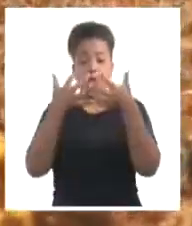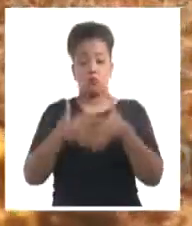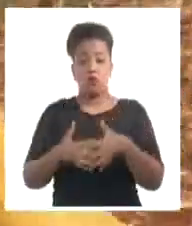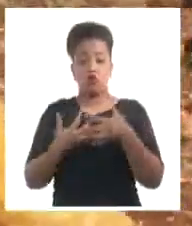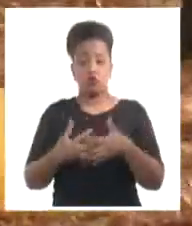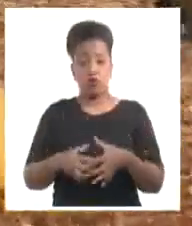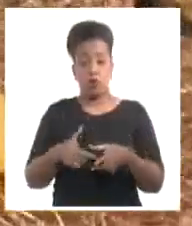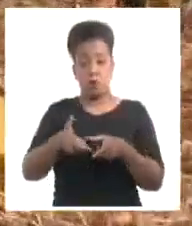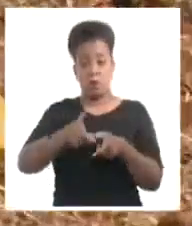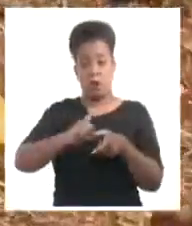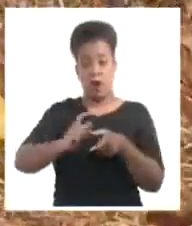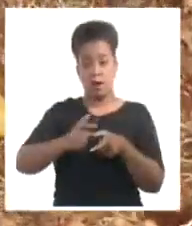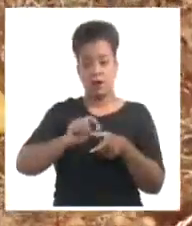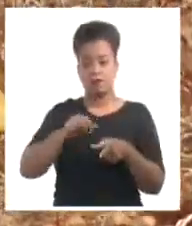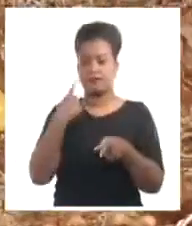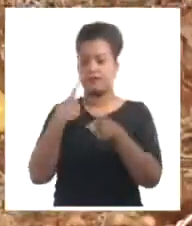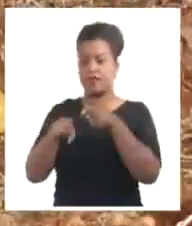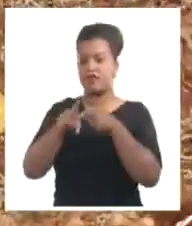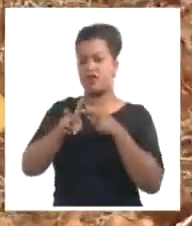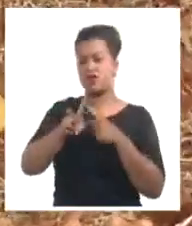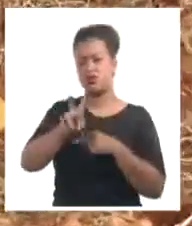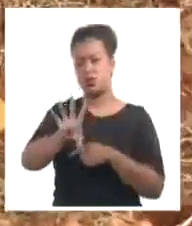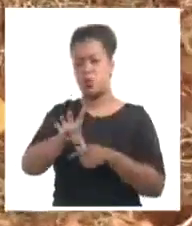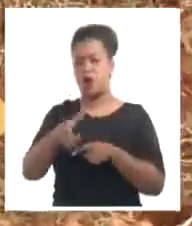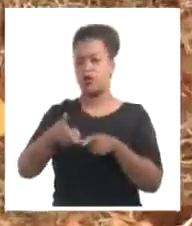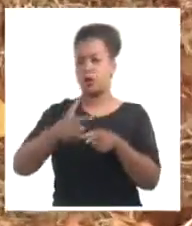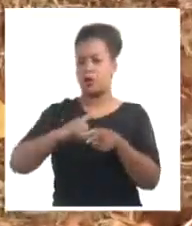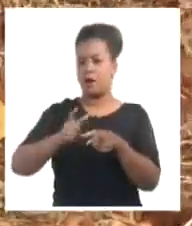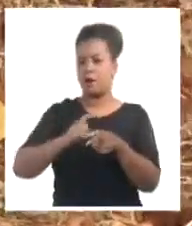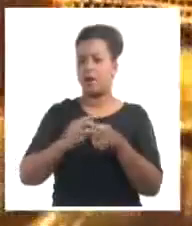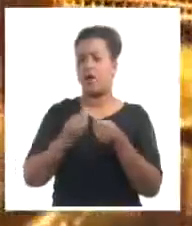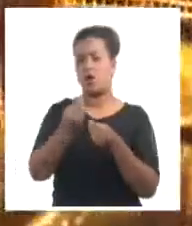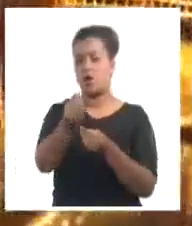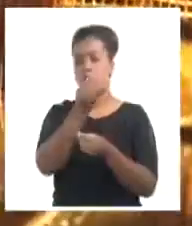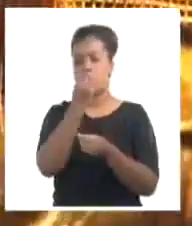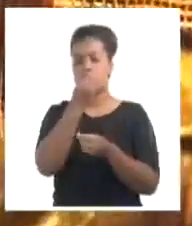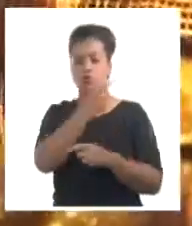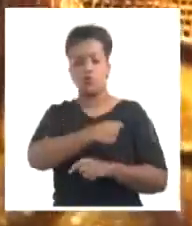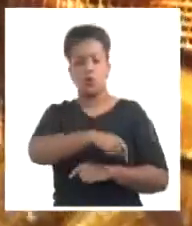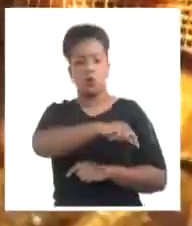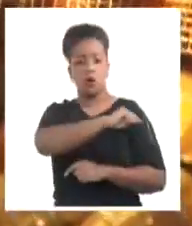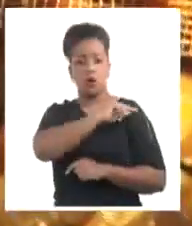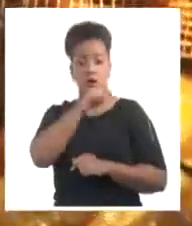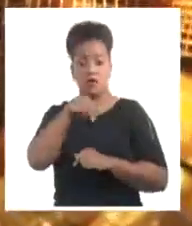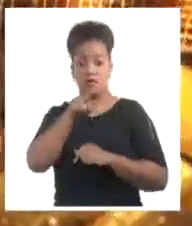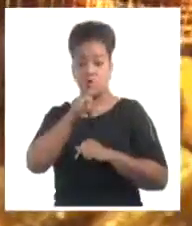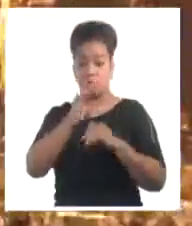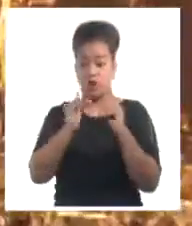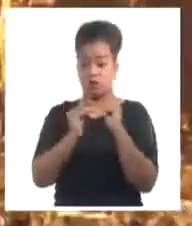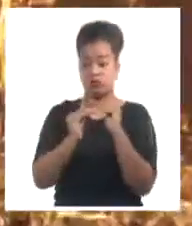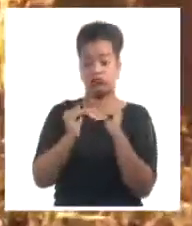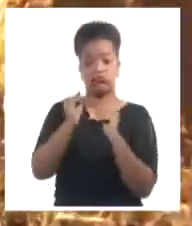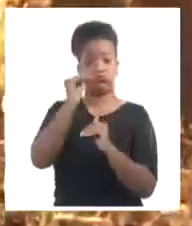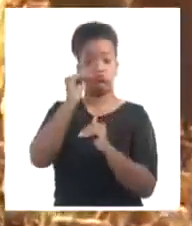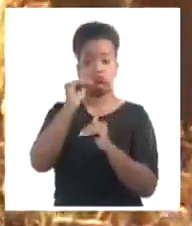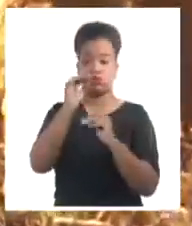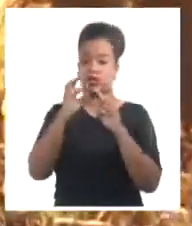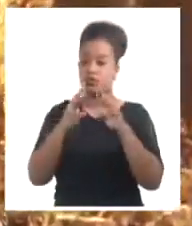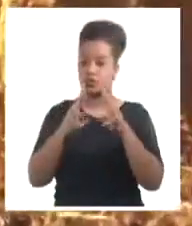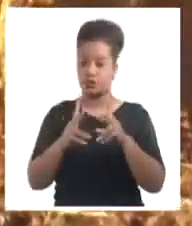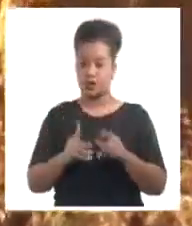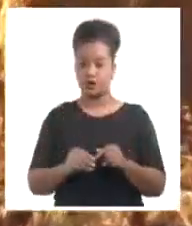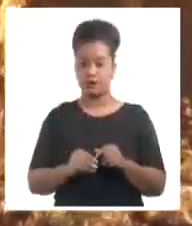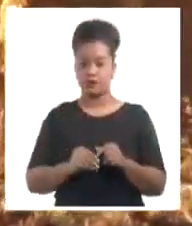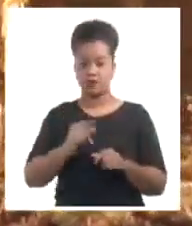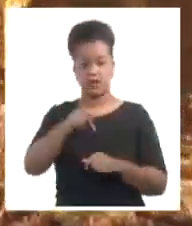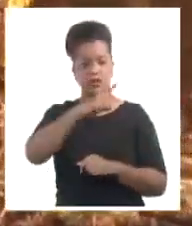semillas y cerca de 24 las destinadas al consumo, muy por encima de los estimados. Según los